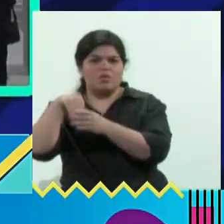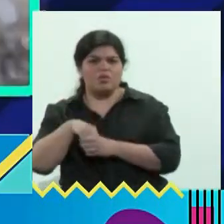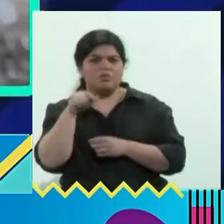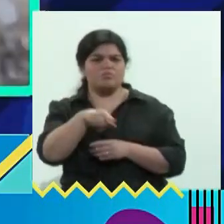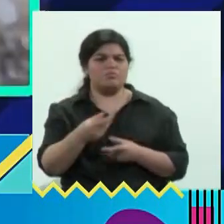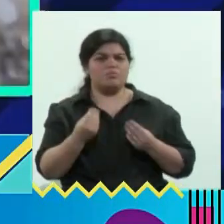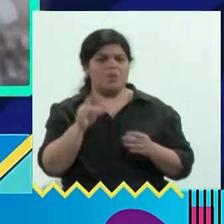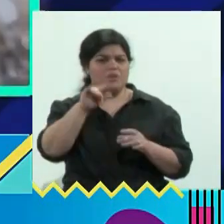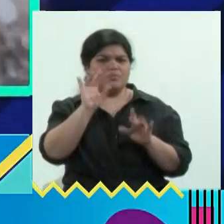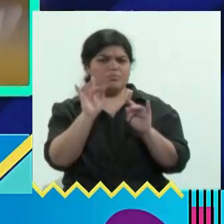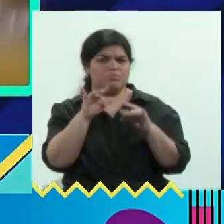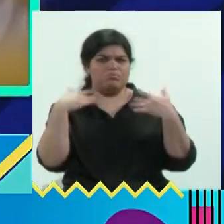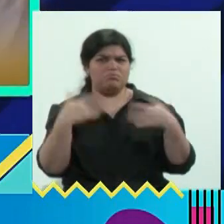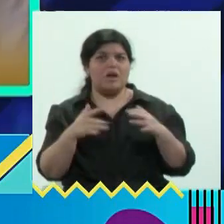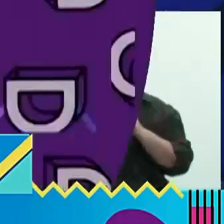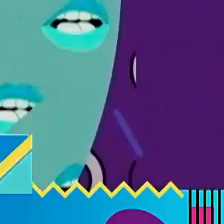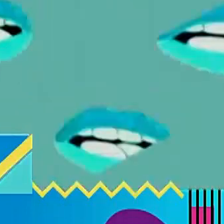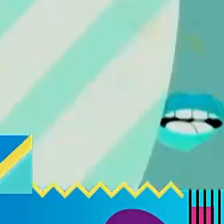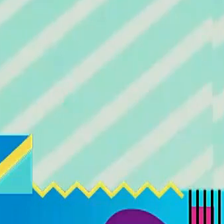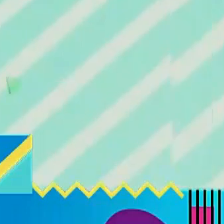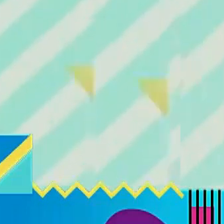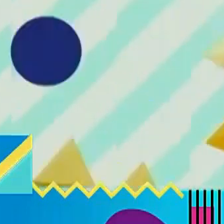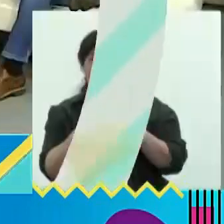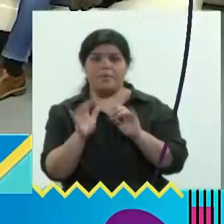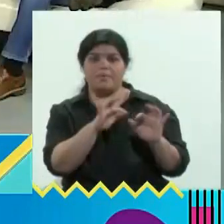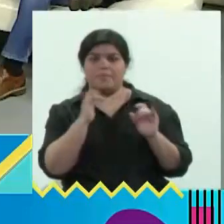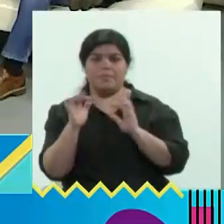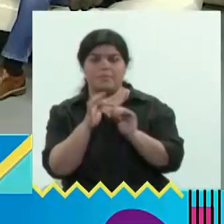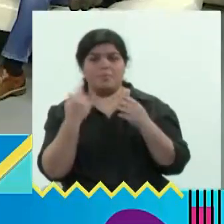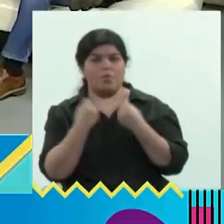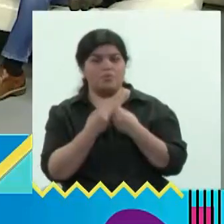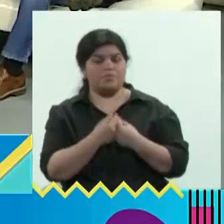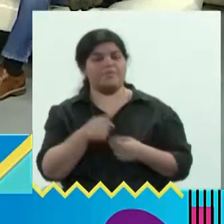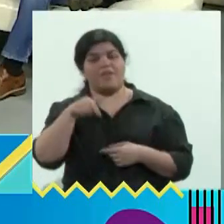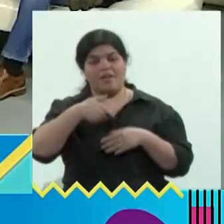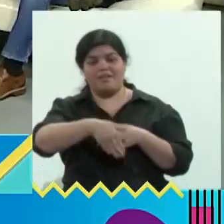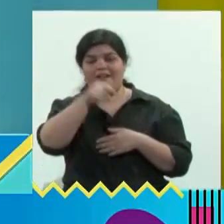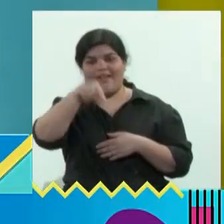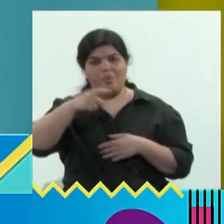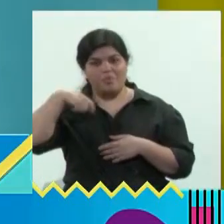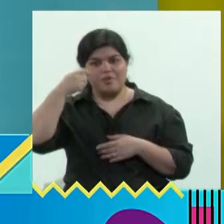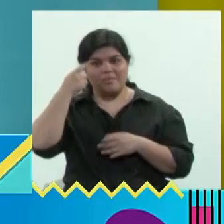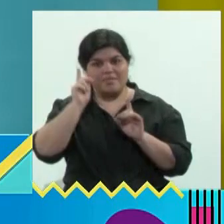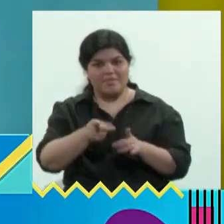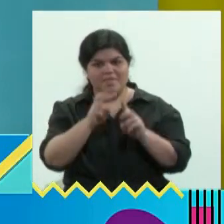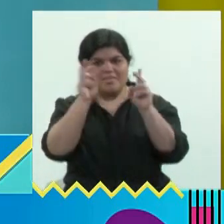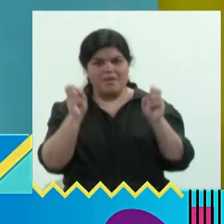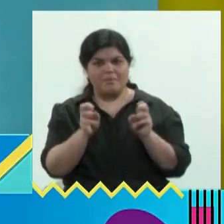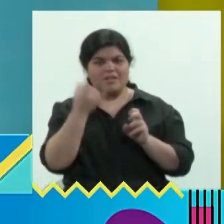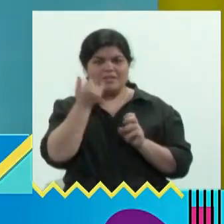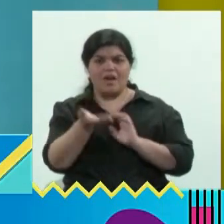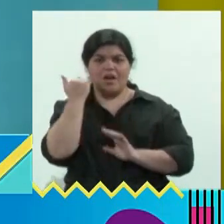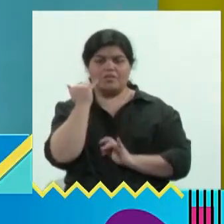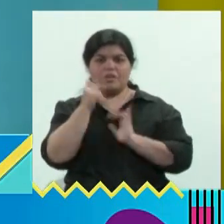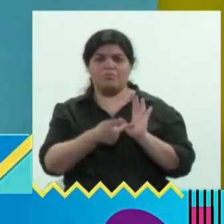que en eso estamos discutiendo mucho, afortunadamente. Y lo vamos a seguir haciendo, por supuesto, también en el programa. Vamos a seguir desarrollando este tema que ya lo vimos. Tiene que ver con